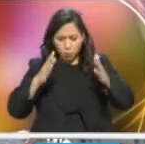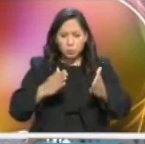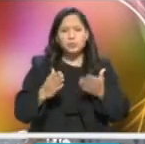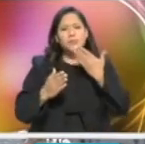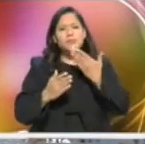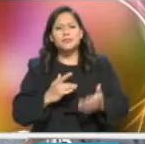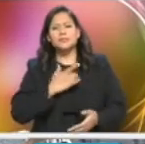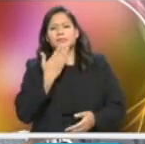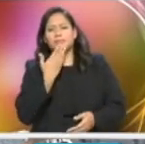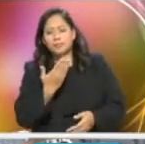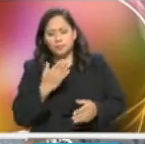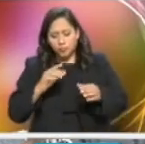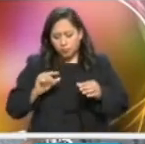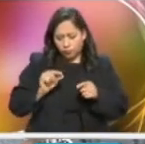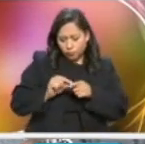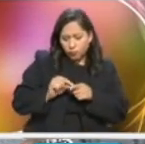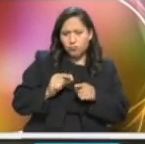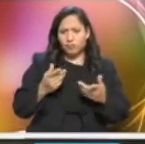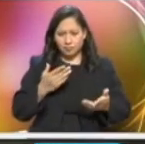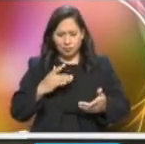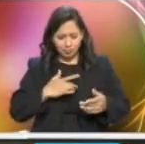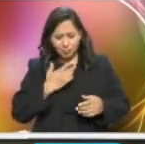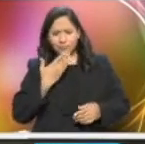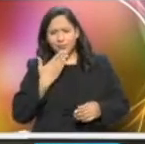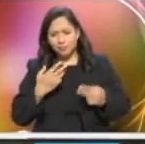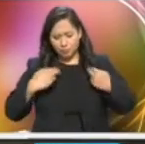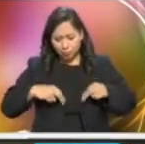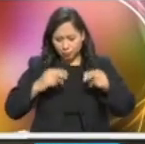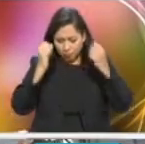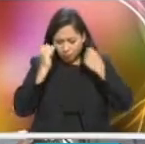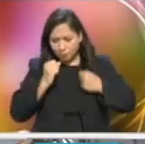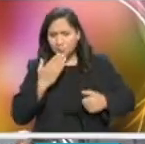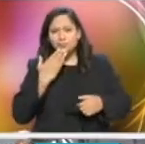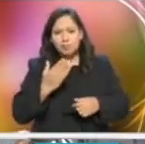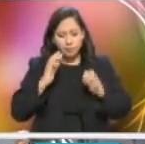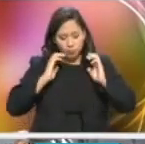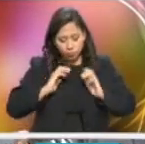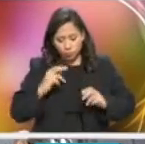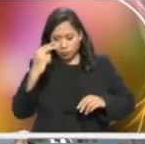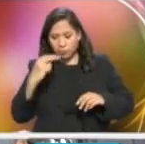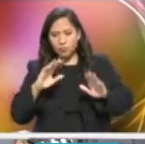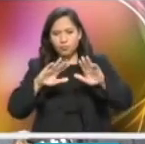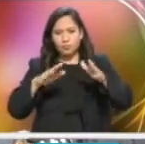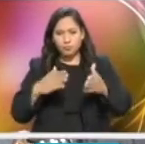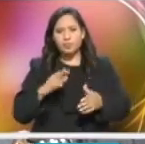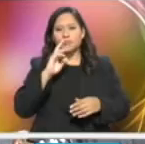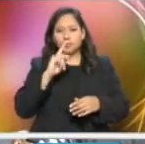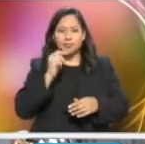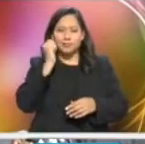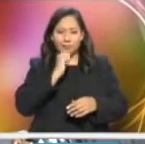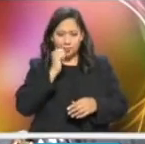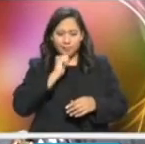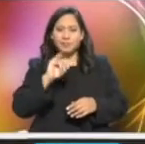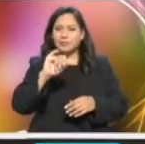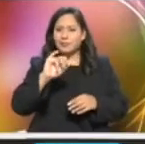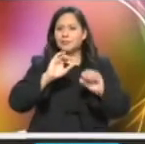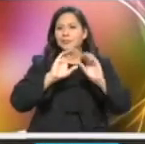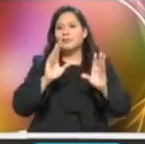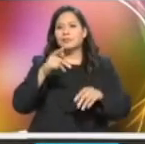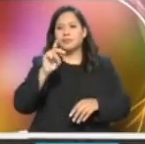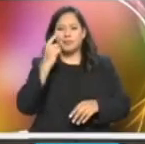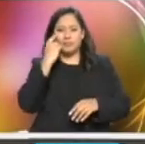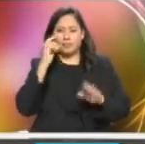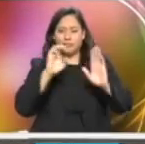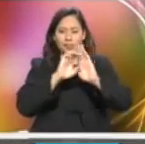sentirnos bien, que nos queden tallas que nos hagan sentir bien o que nuestro cuerpo se vea mucho mejor, ¿no? Claro, pero fíjate, ¿cómo sería?